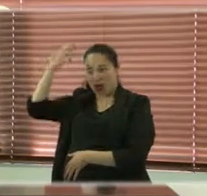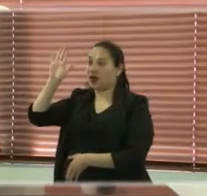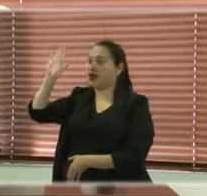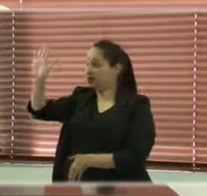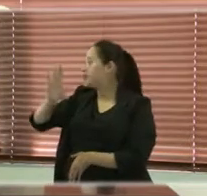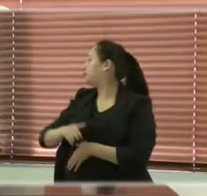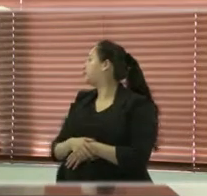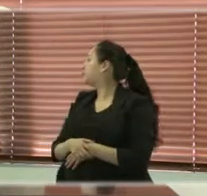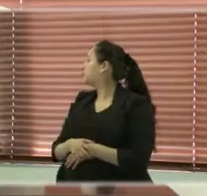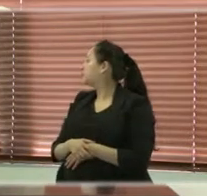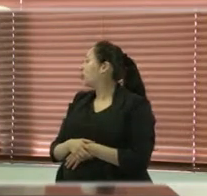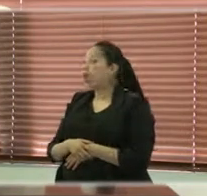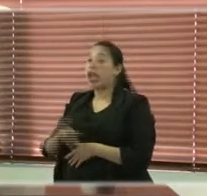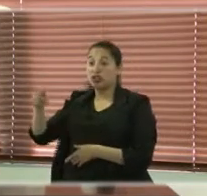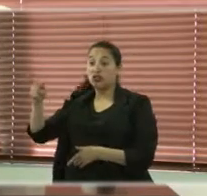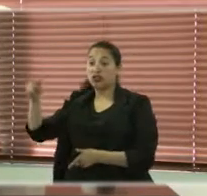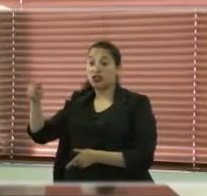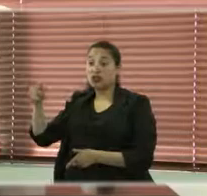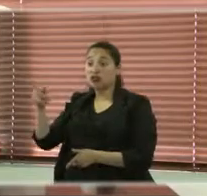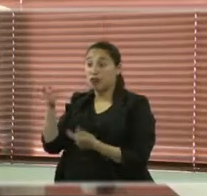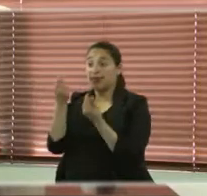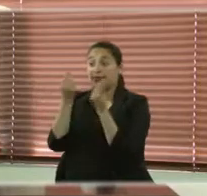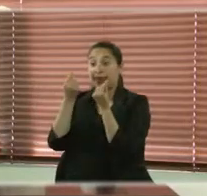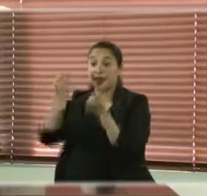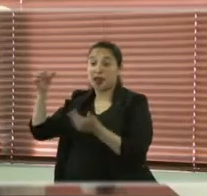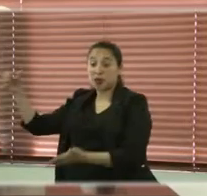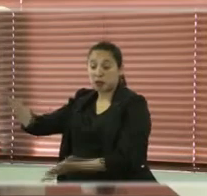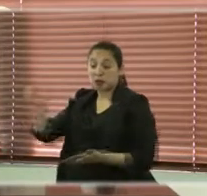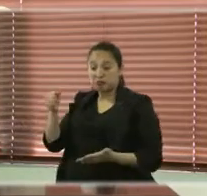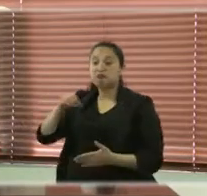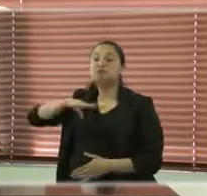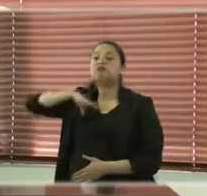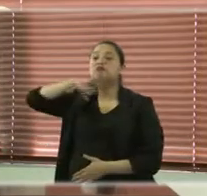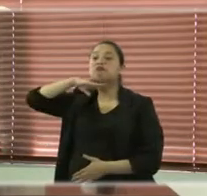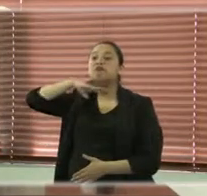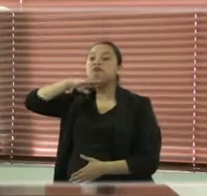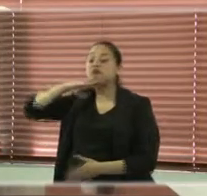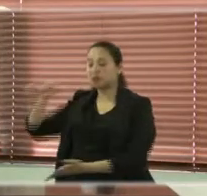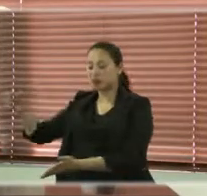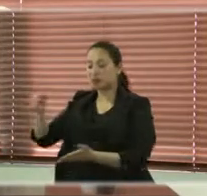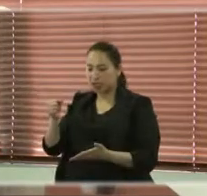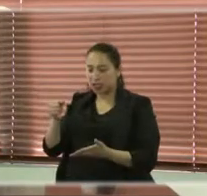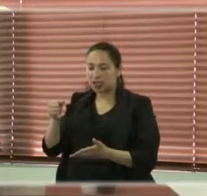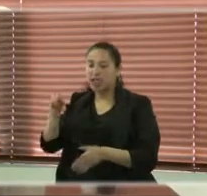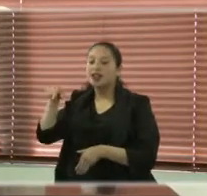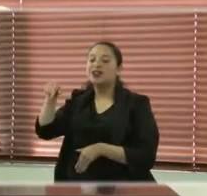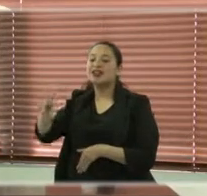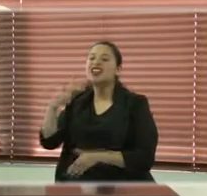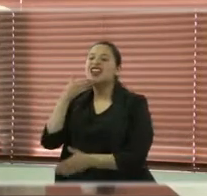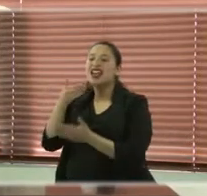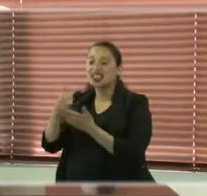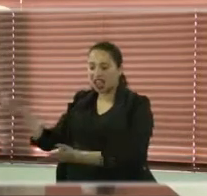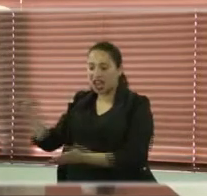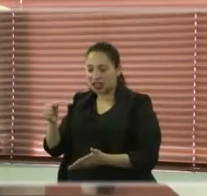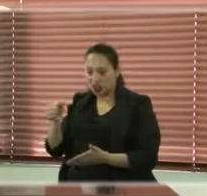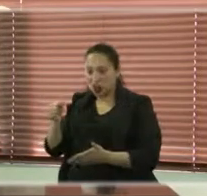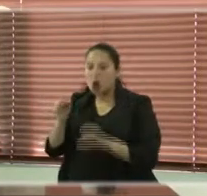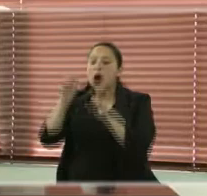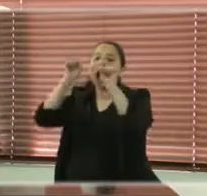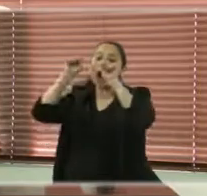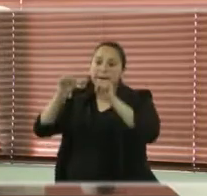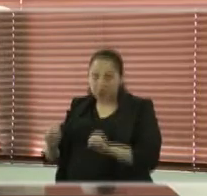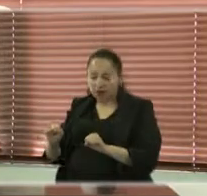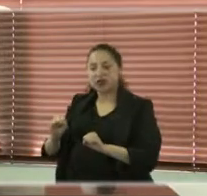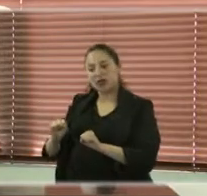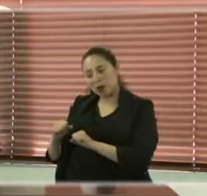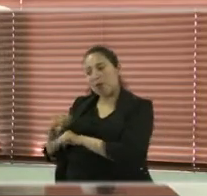mayores ingresos o sea es donde más se ha avanzado en en ese tema pero aún así